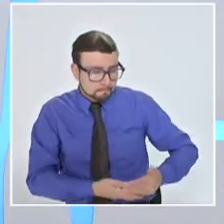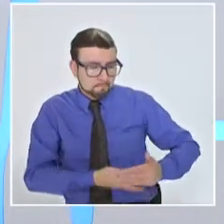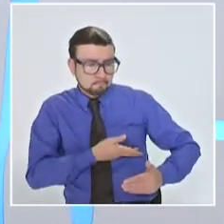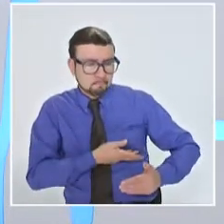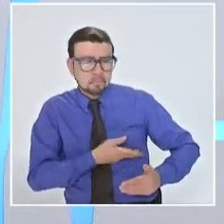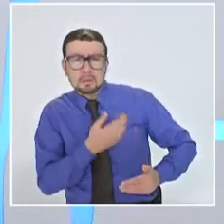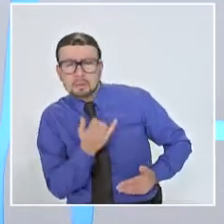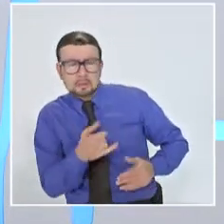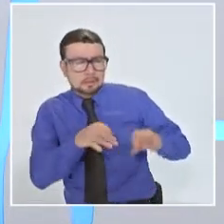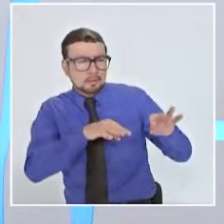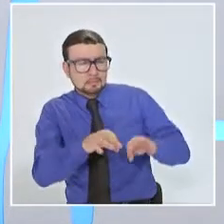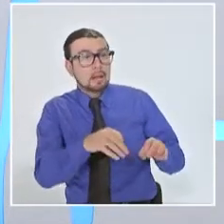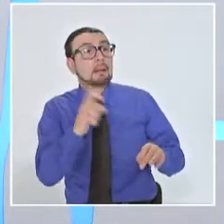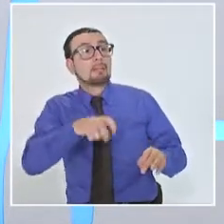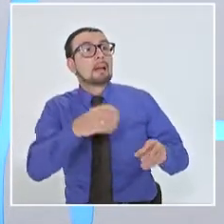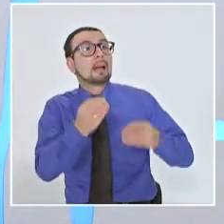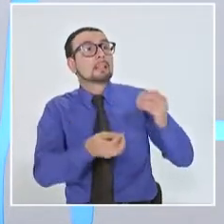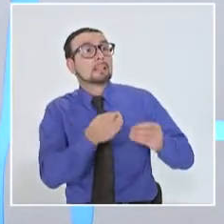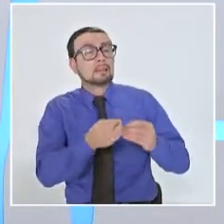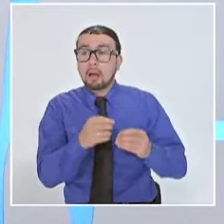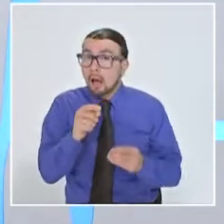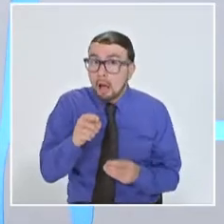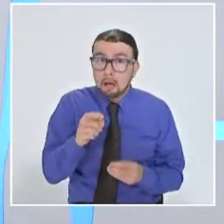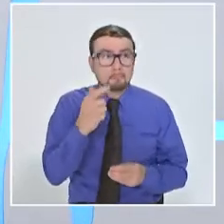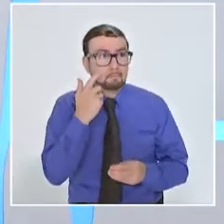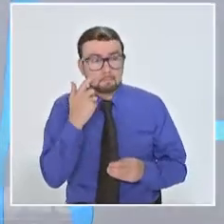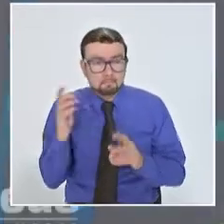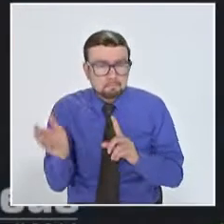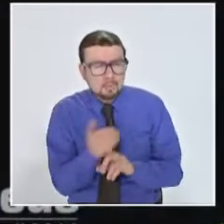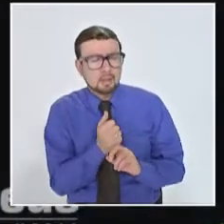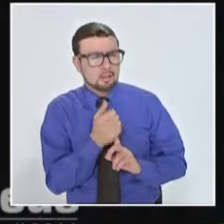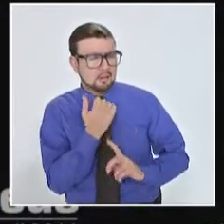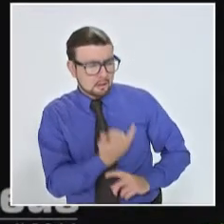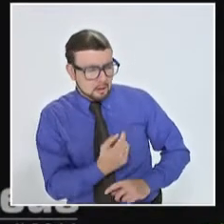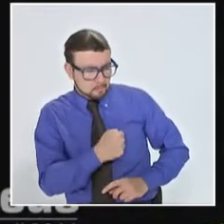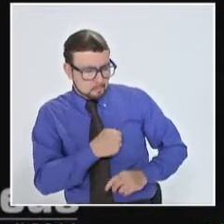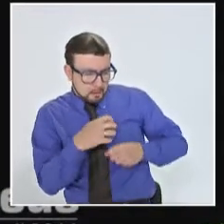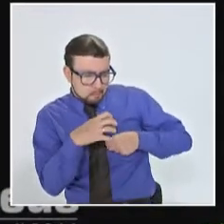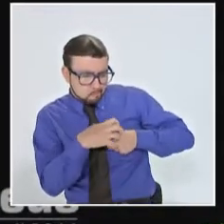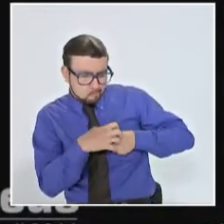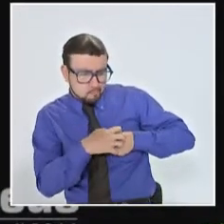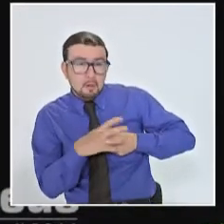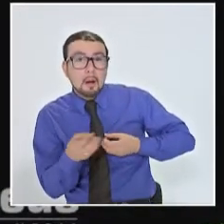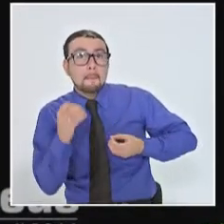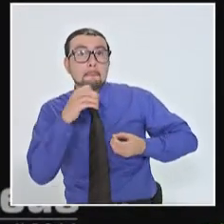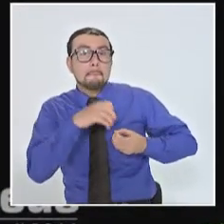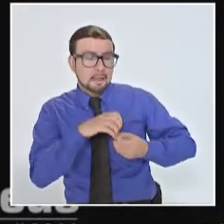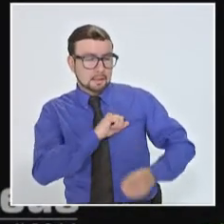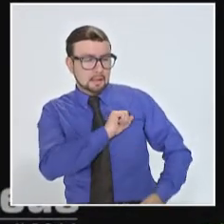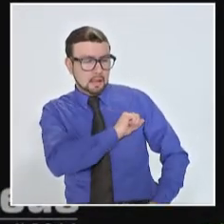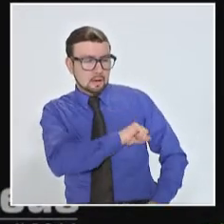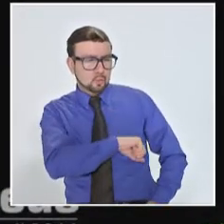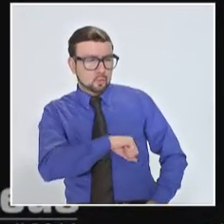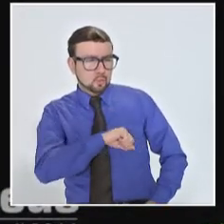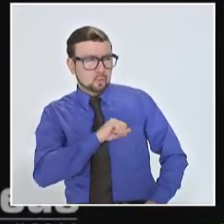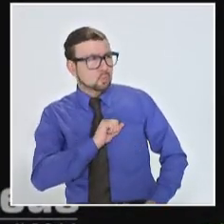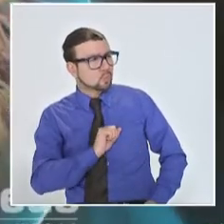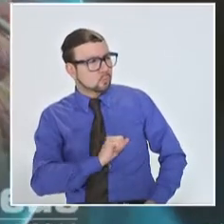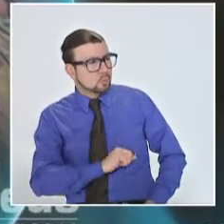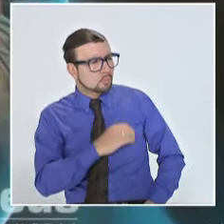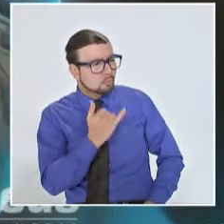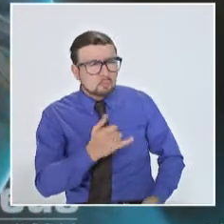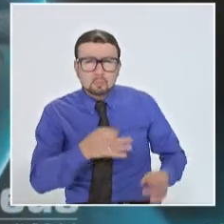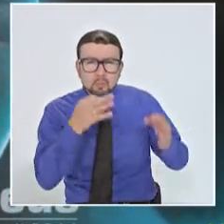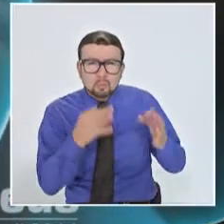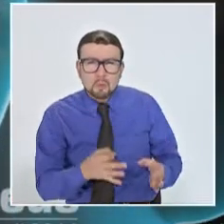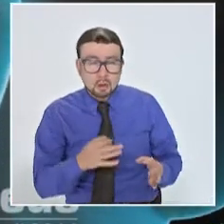se debe hacer. Entonces ellos le dicen, birracero, señora, hay una imagen nodular que debo complementar con una ecografía para poder definir si